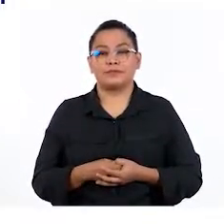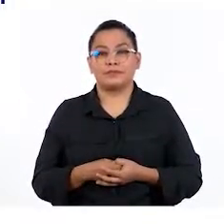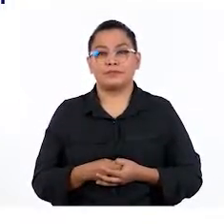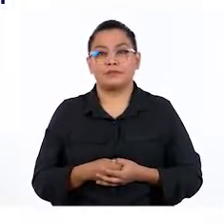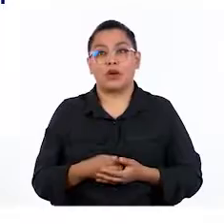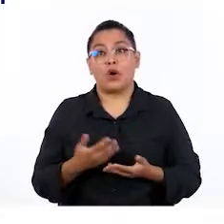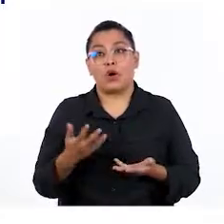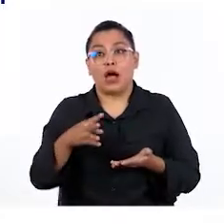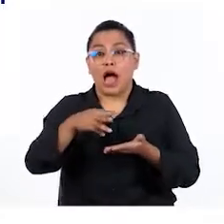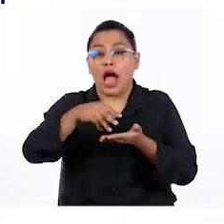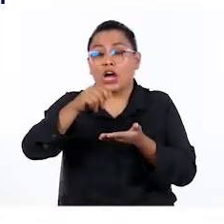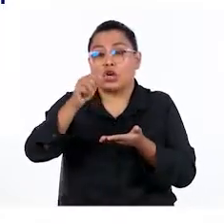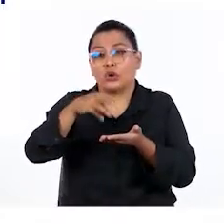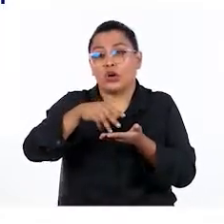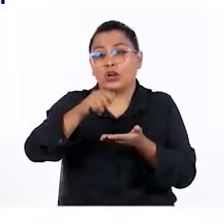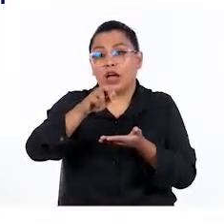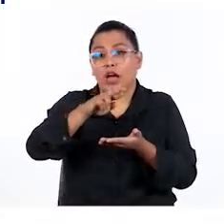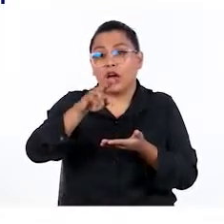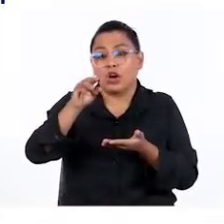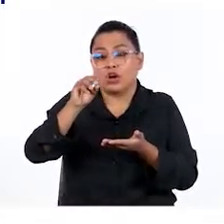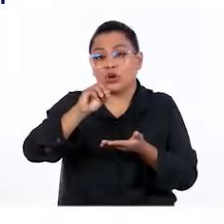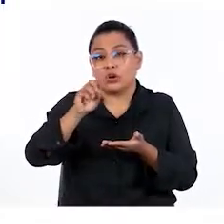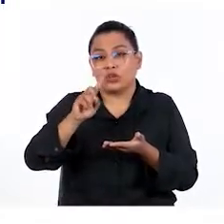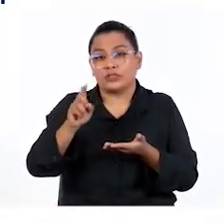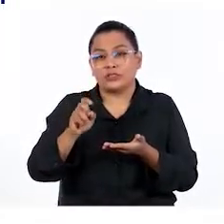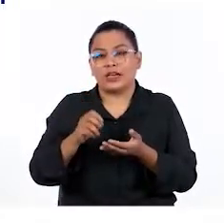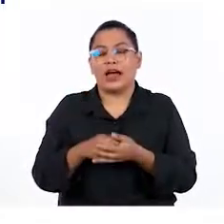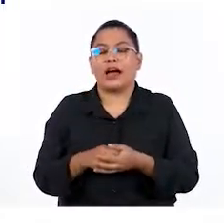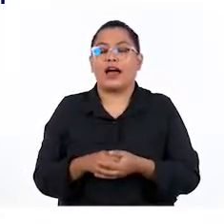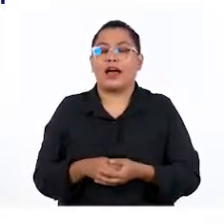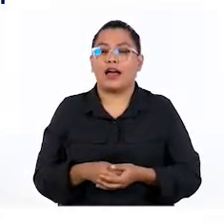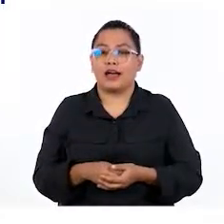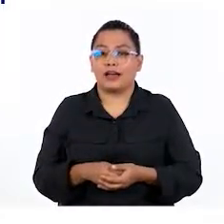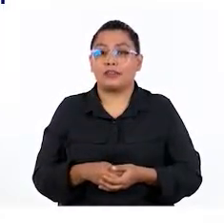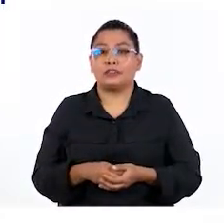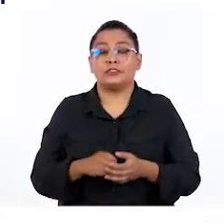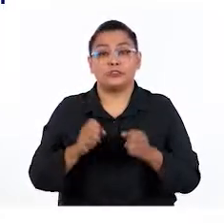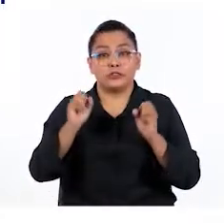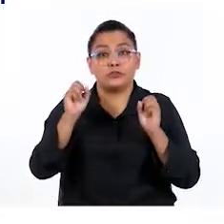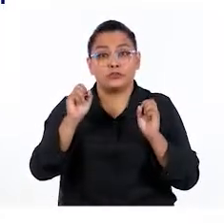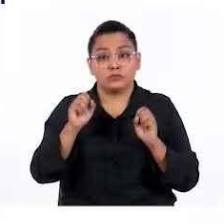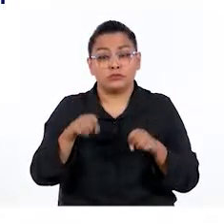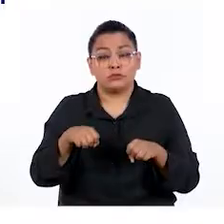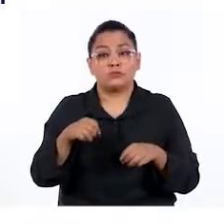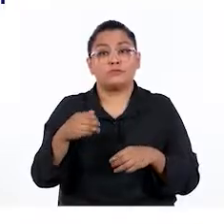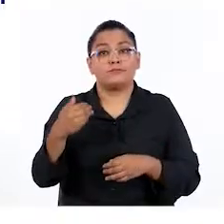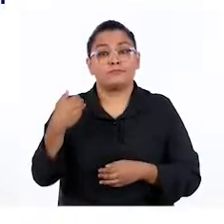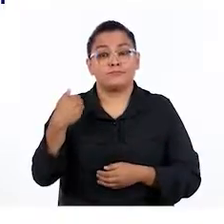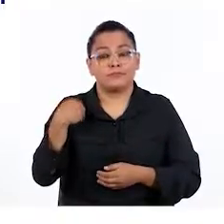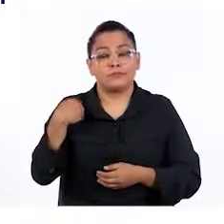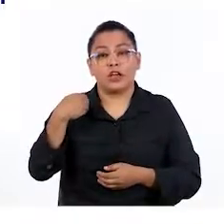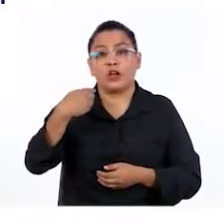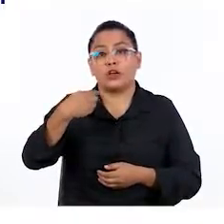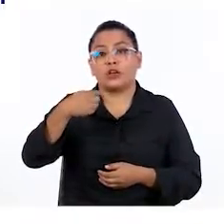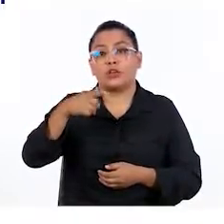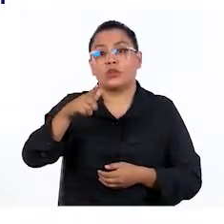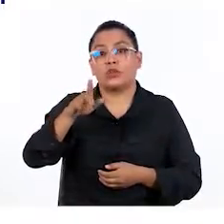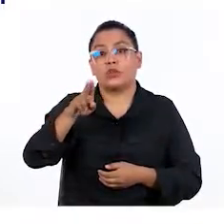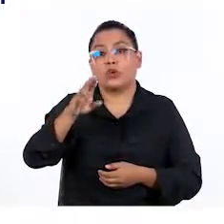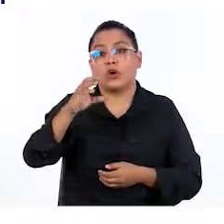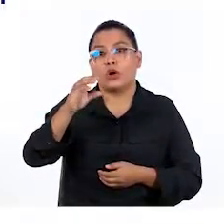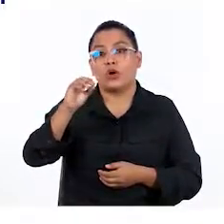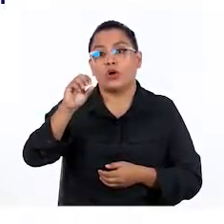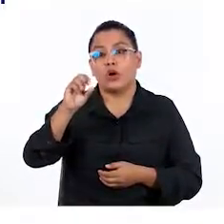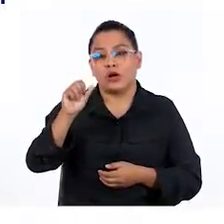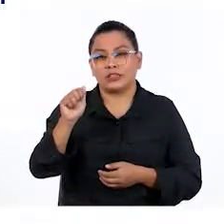utiliza maíz o se utiliza arroz. El maíz y el arroz contienen glucosa, es decir, contienen una